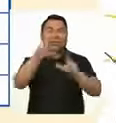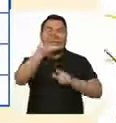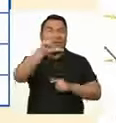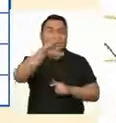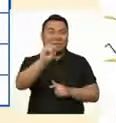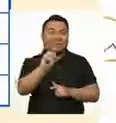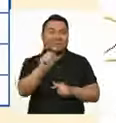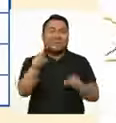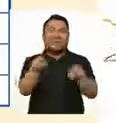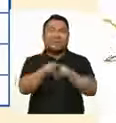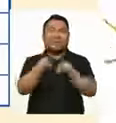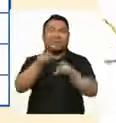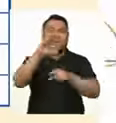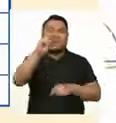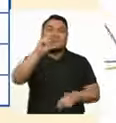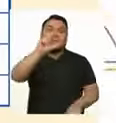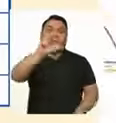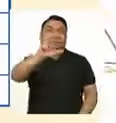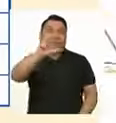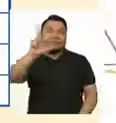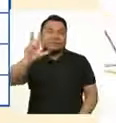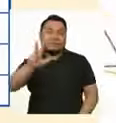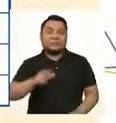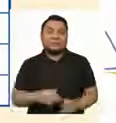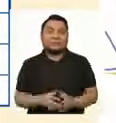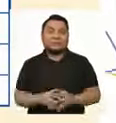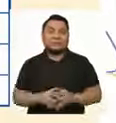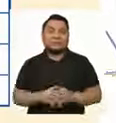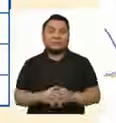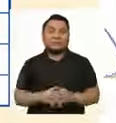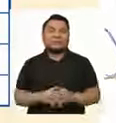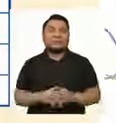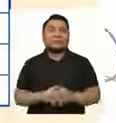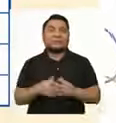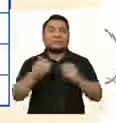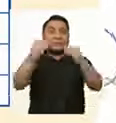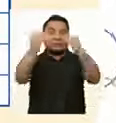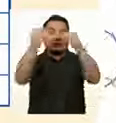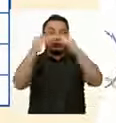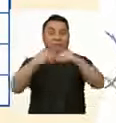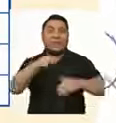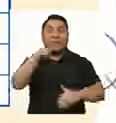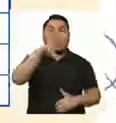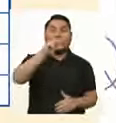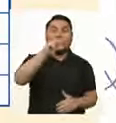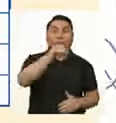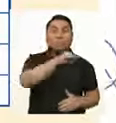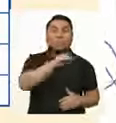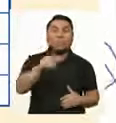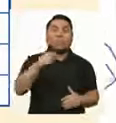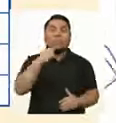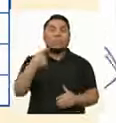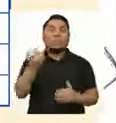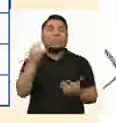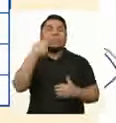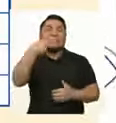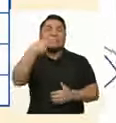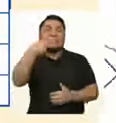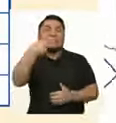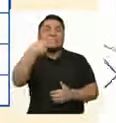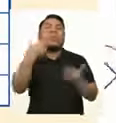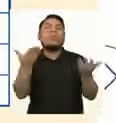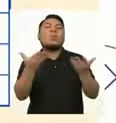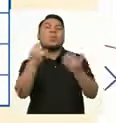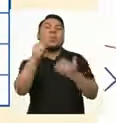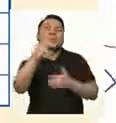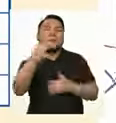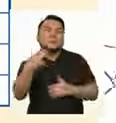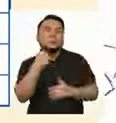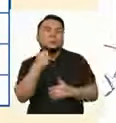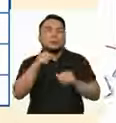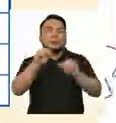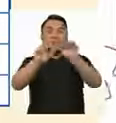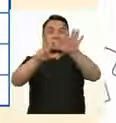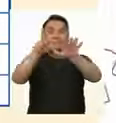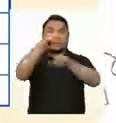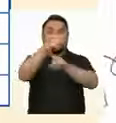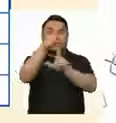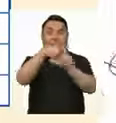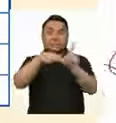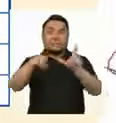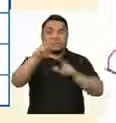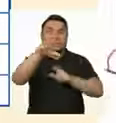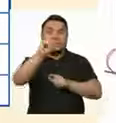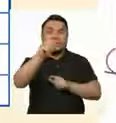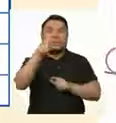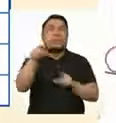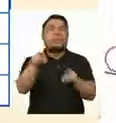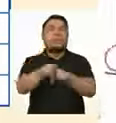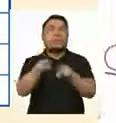es igual a 33 centésimos. Para la categoría no, la frecuencia relativa es igual a 13 entre 30, que